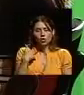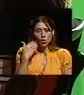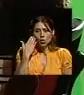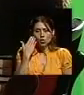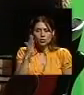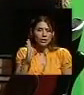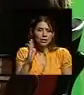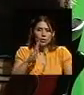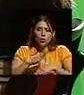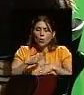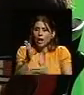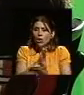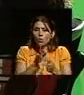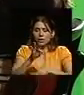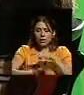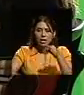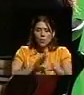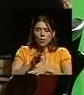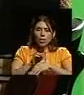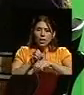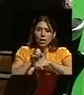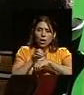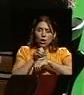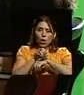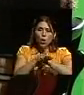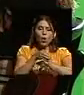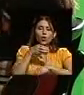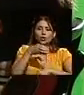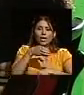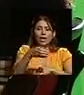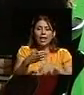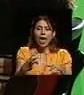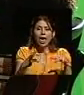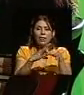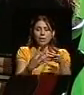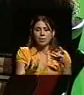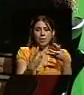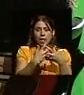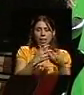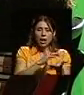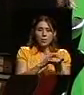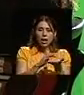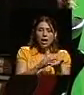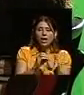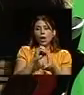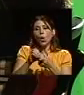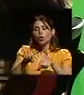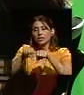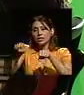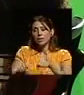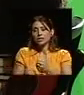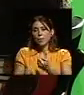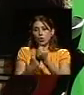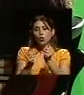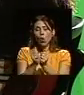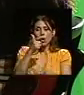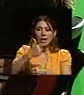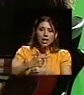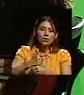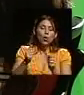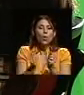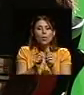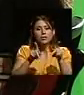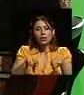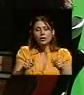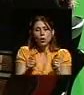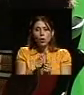digamos, algún tipo de consejería que esté adaptada al braille, que tenga sistemas de apoyo, digamos, con lesco, con personas con dificultades